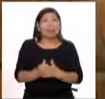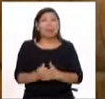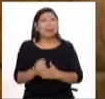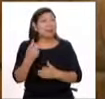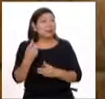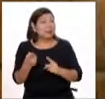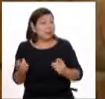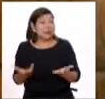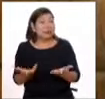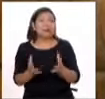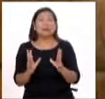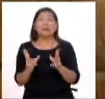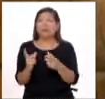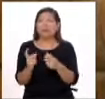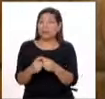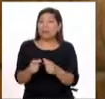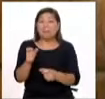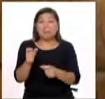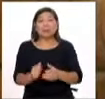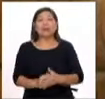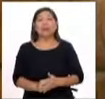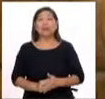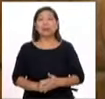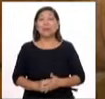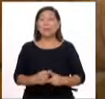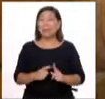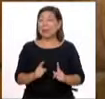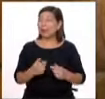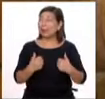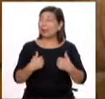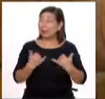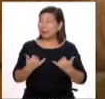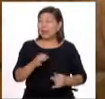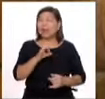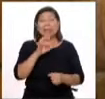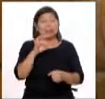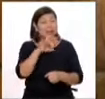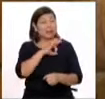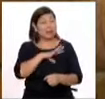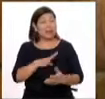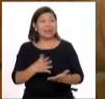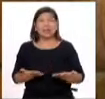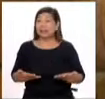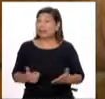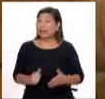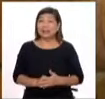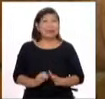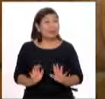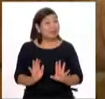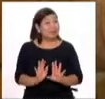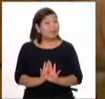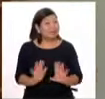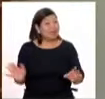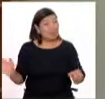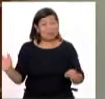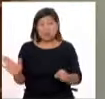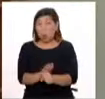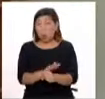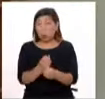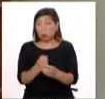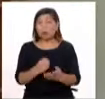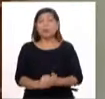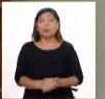en términos de absorción de inmigración y me Temo que en el caso de chile esa capacidad está agotada